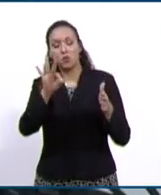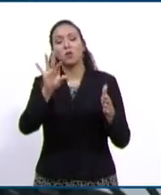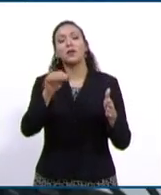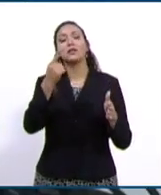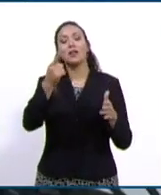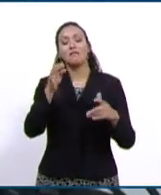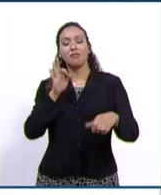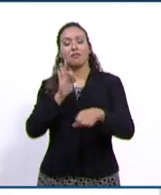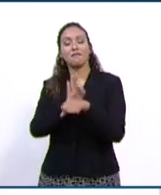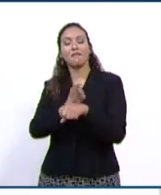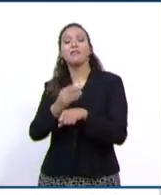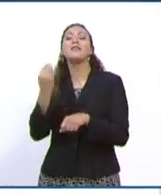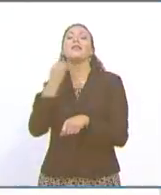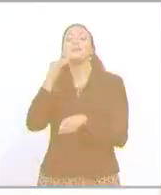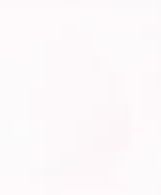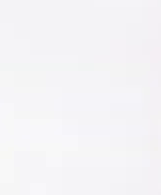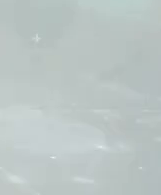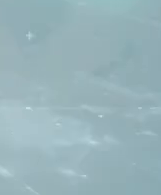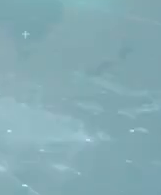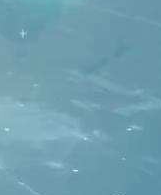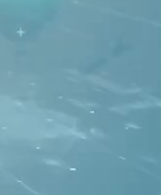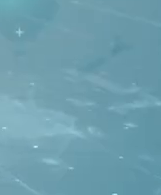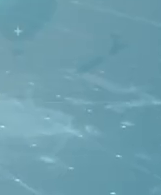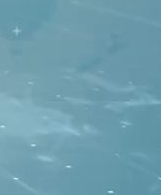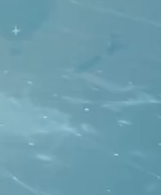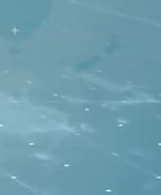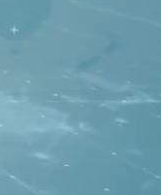la Defensoría Pública.